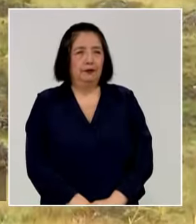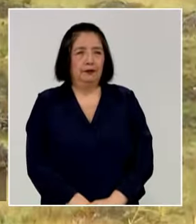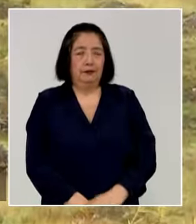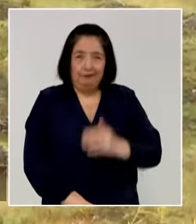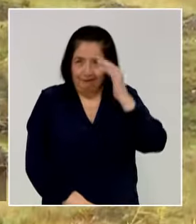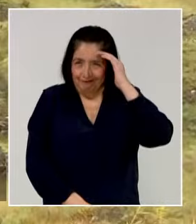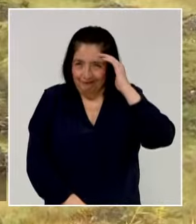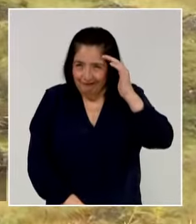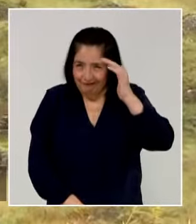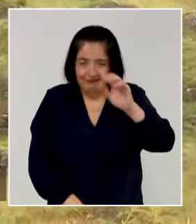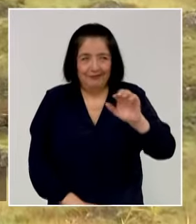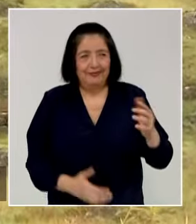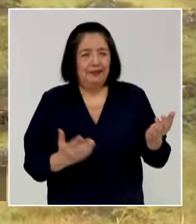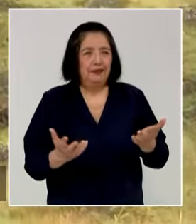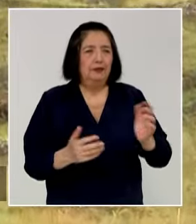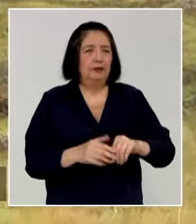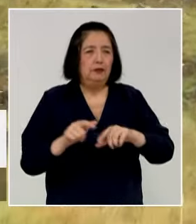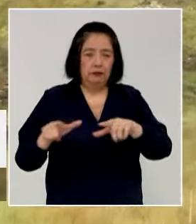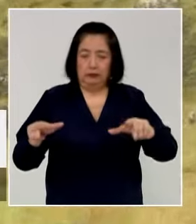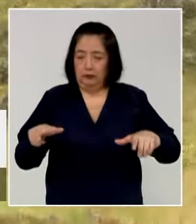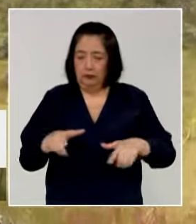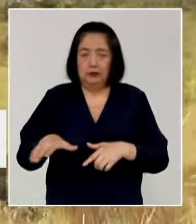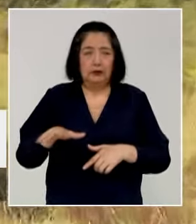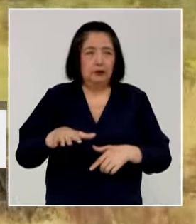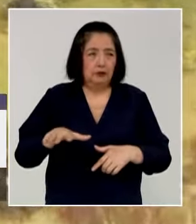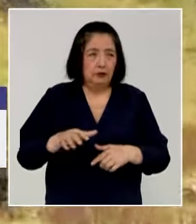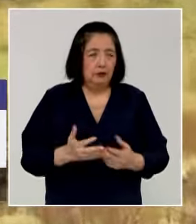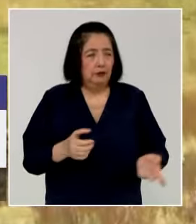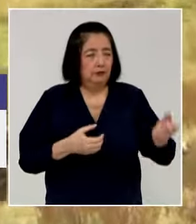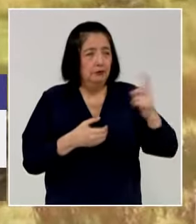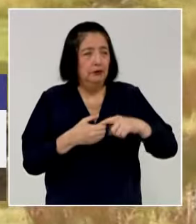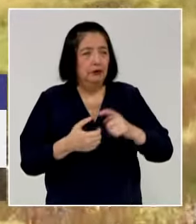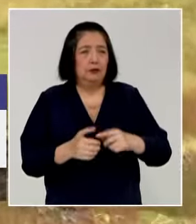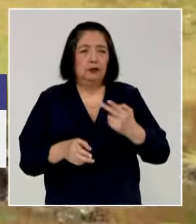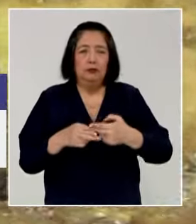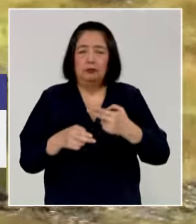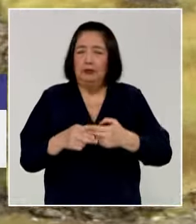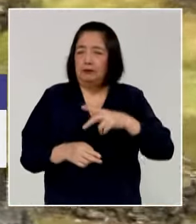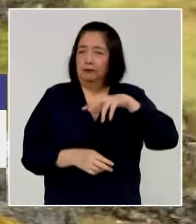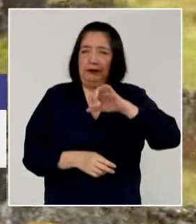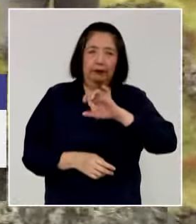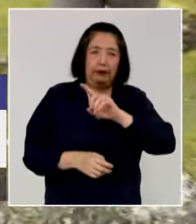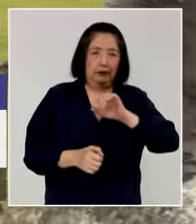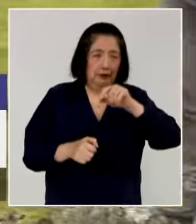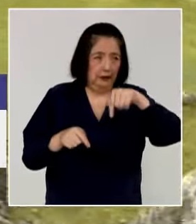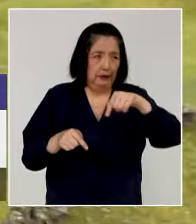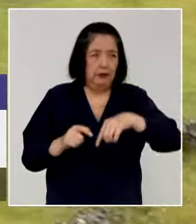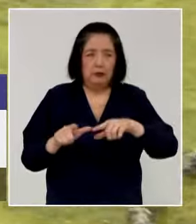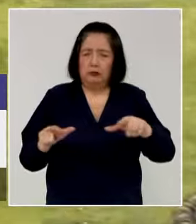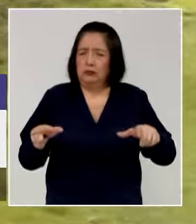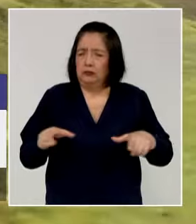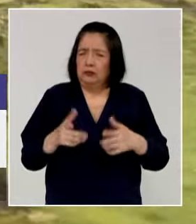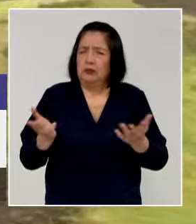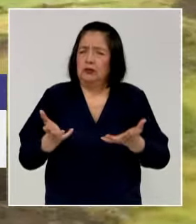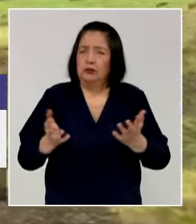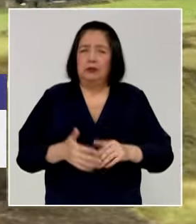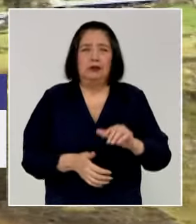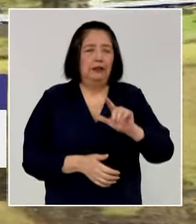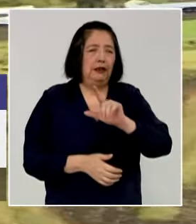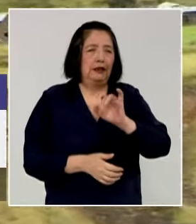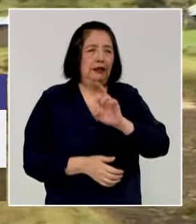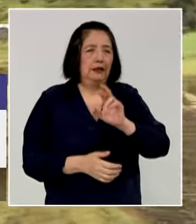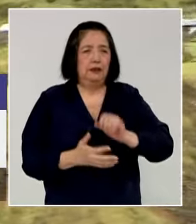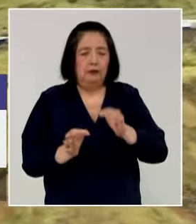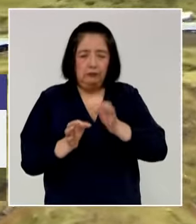¿Qué tal? ¿Cómo están? Estamos en Maucau, el anexo que pertenece a Pampacorral. Esto dentro del distrito de Lares,